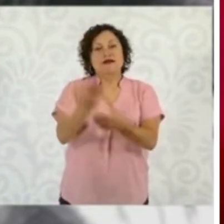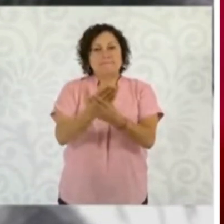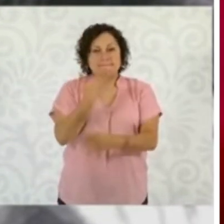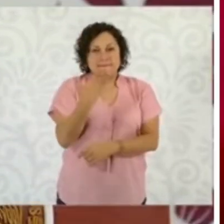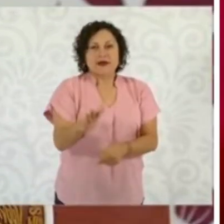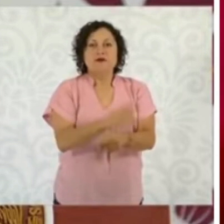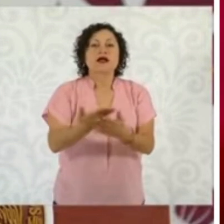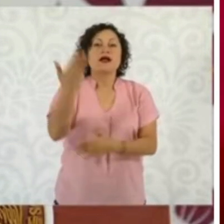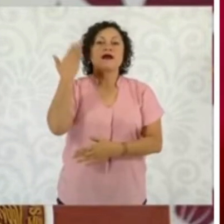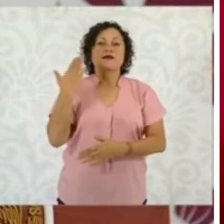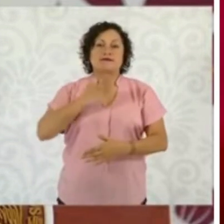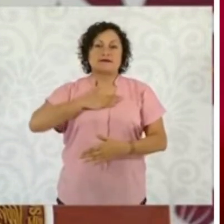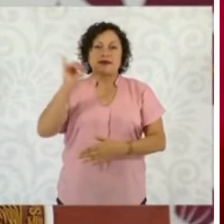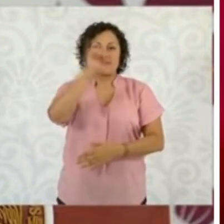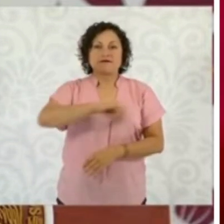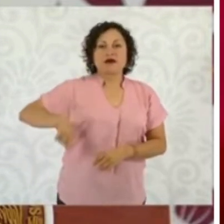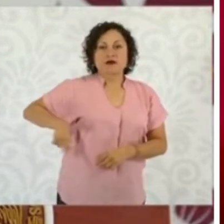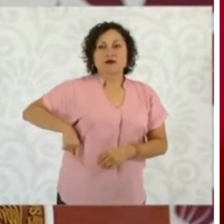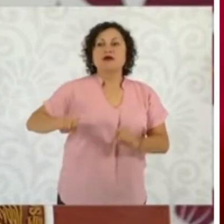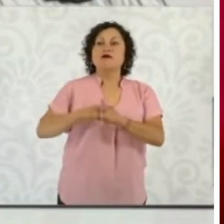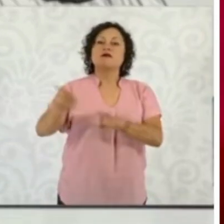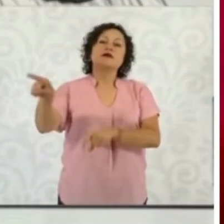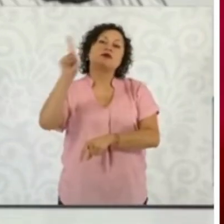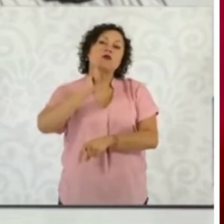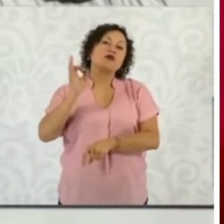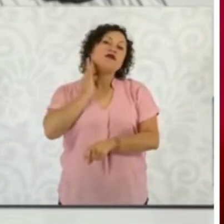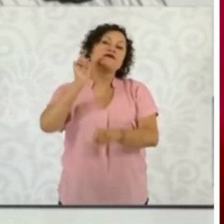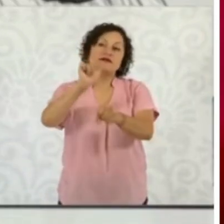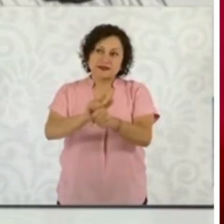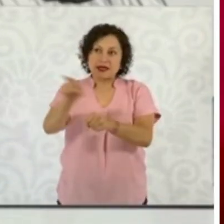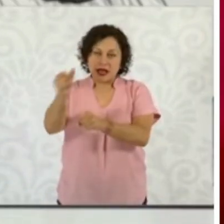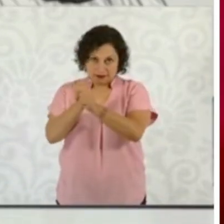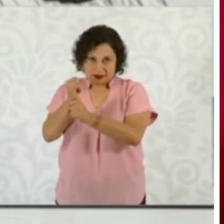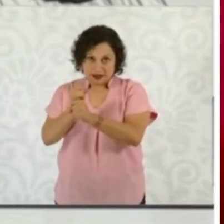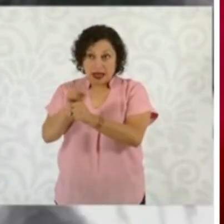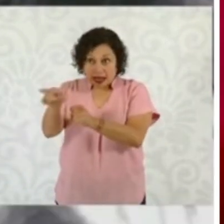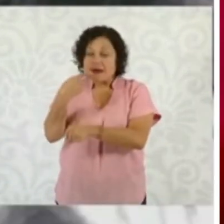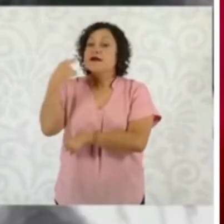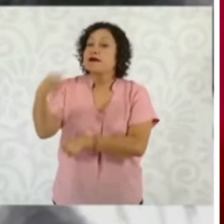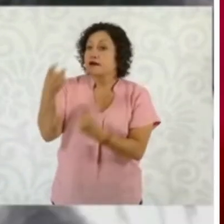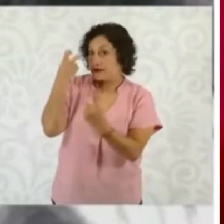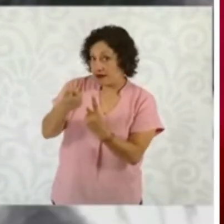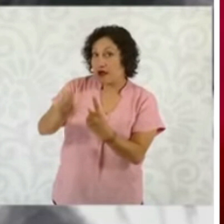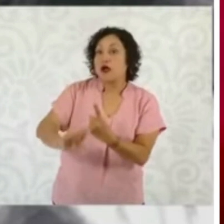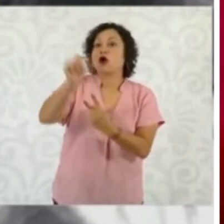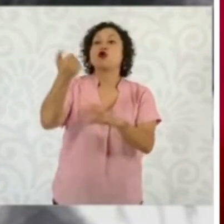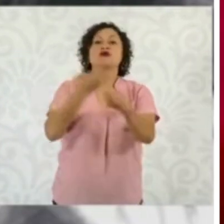Ciudad de México, la fiscal Ernestina Godoy, que se atrevió a acusar a otro fiscal de otro estado por